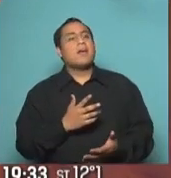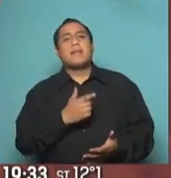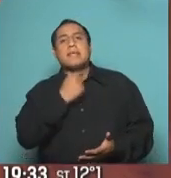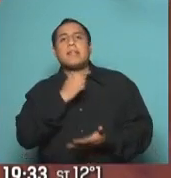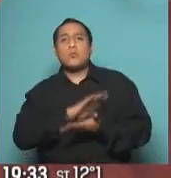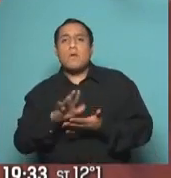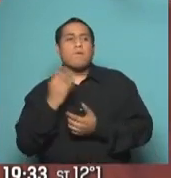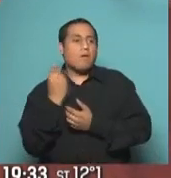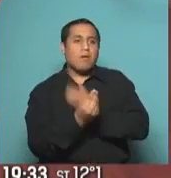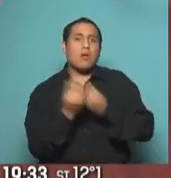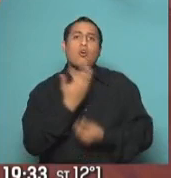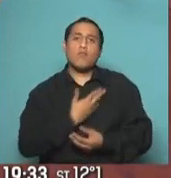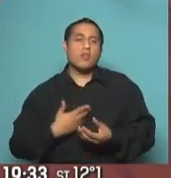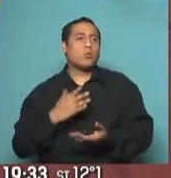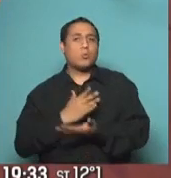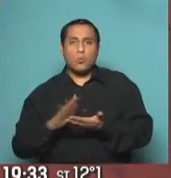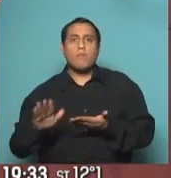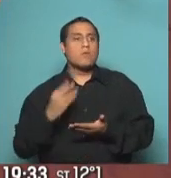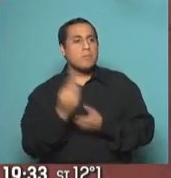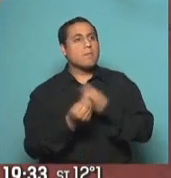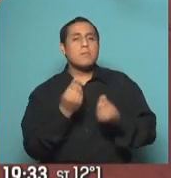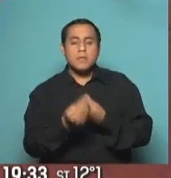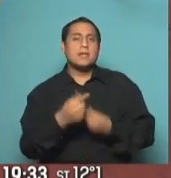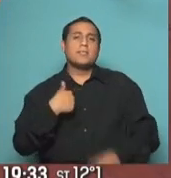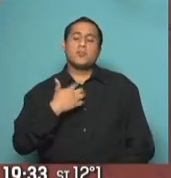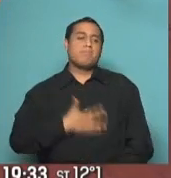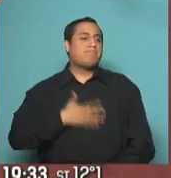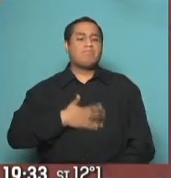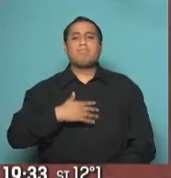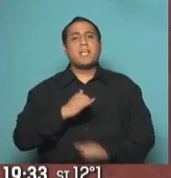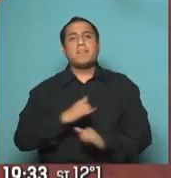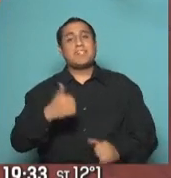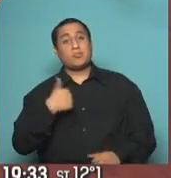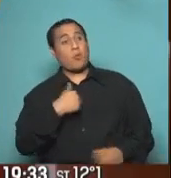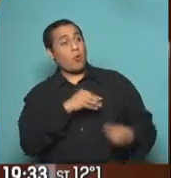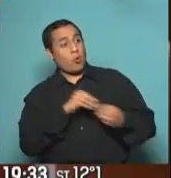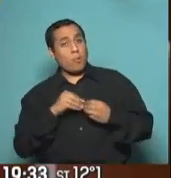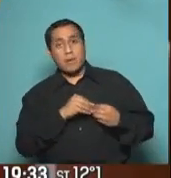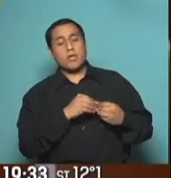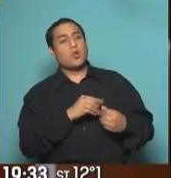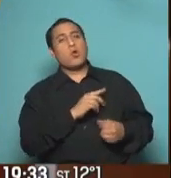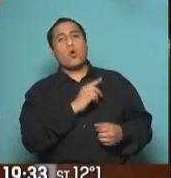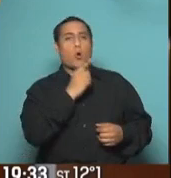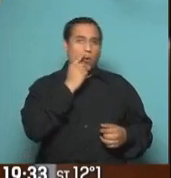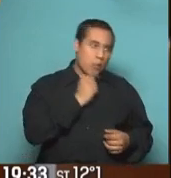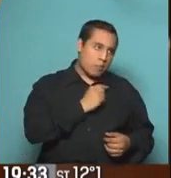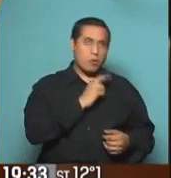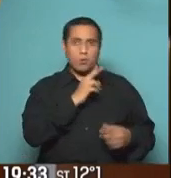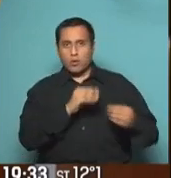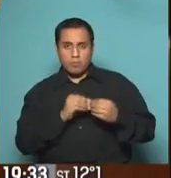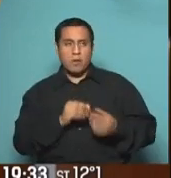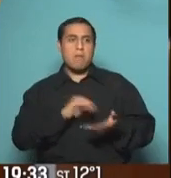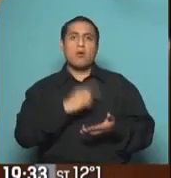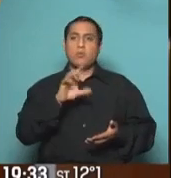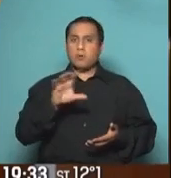años tengo el orgullo de decir que mis demás compañeros y compañeras en el interior del país me han